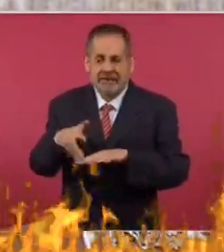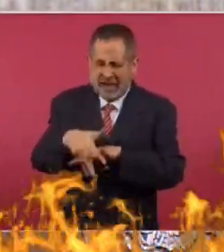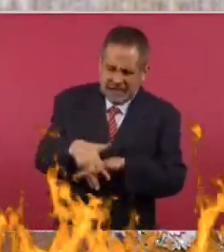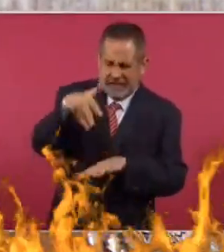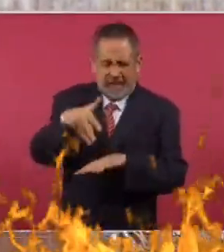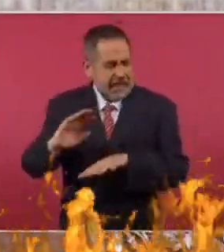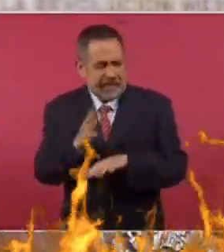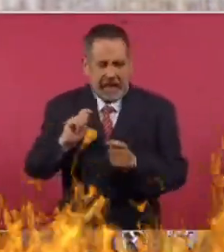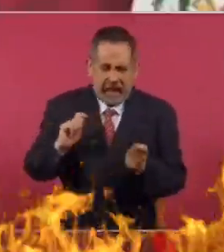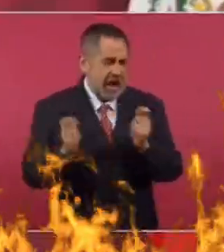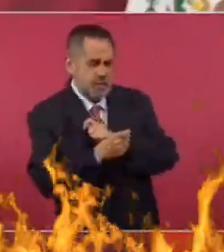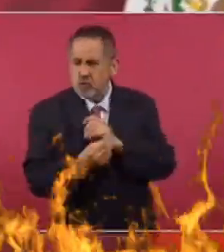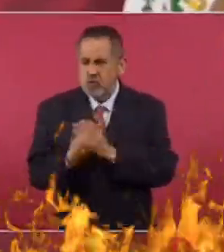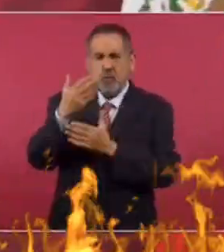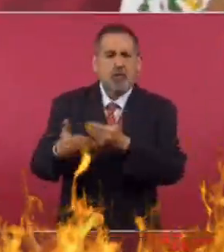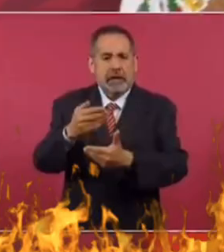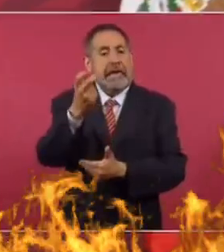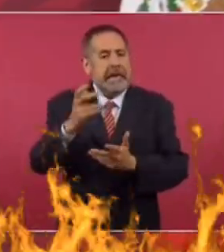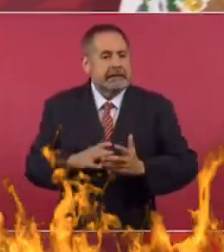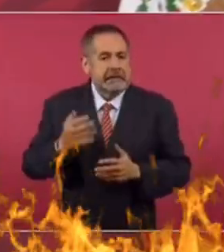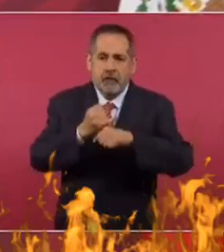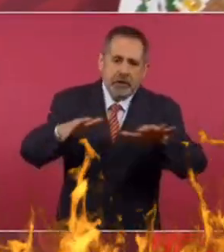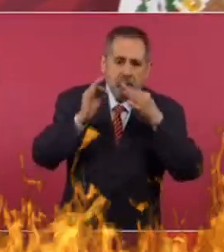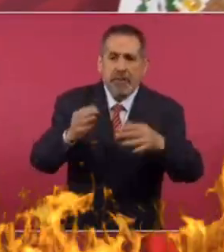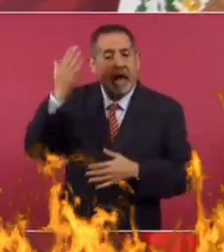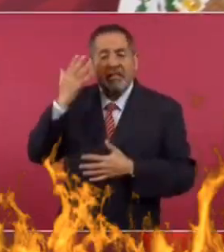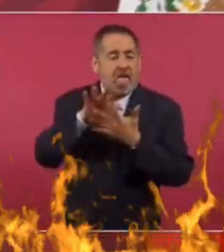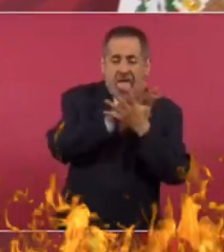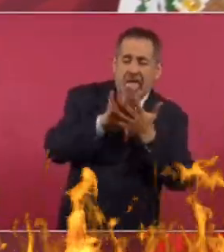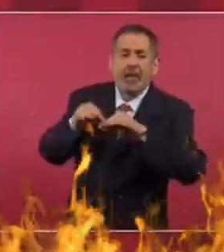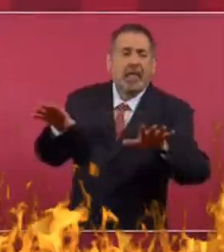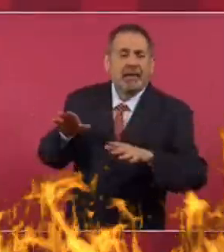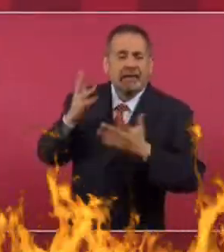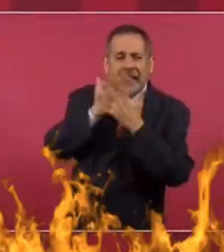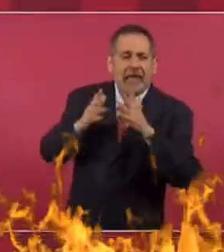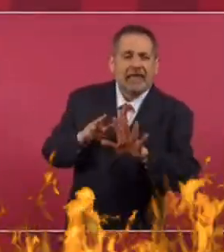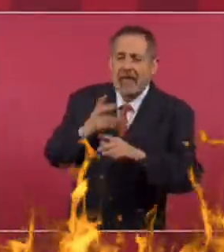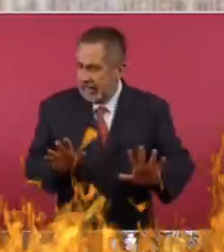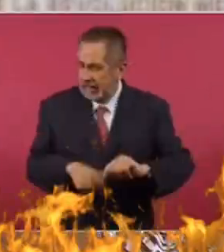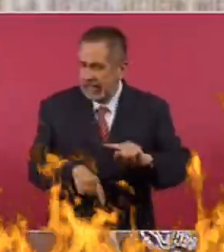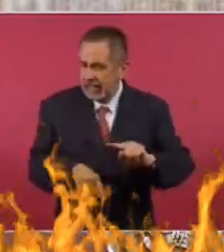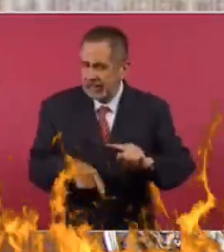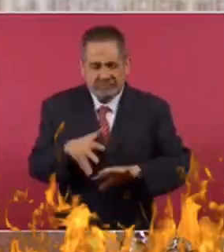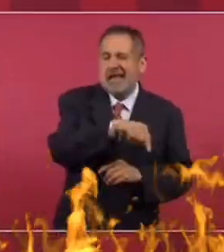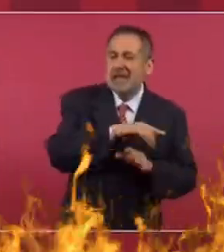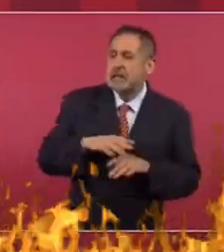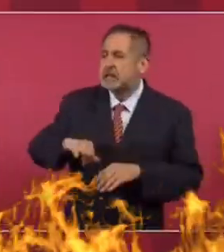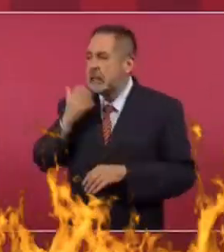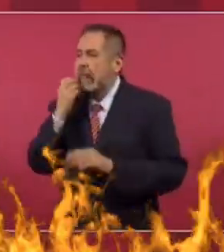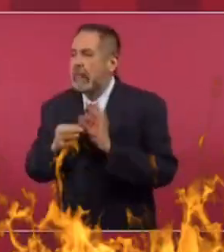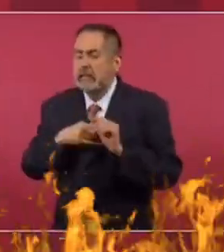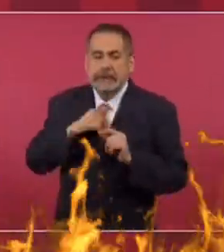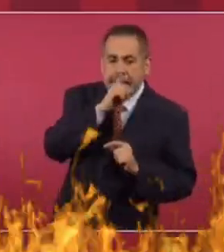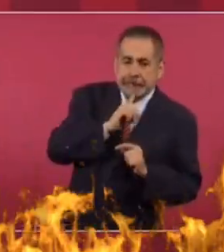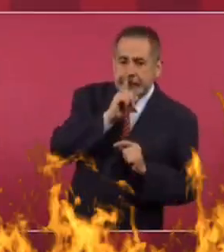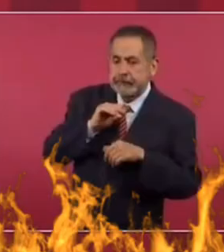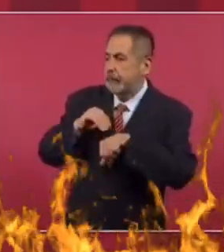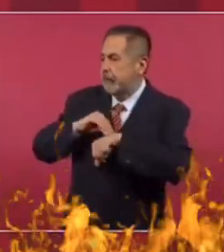una práctica de información viciada, tendenciosa, sectaria, interesada,